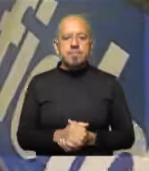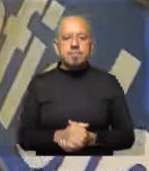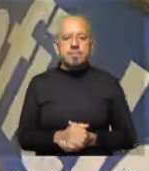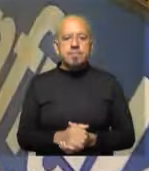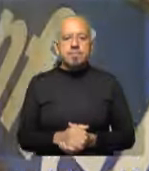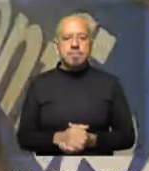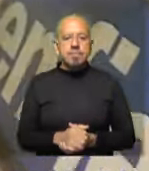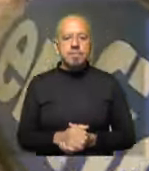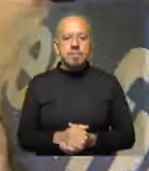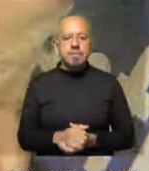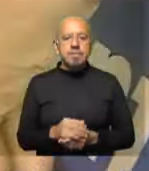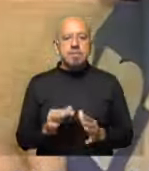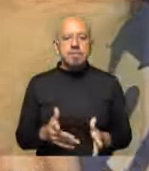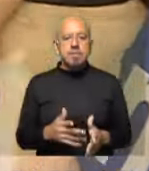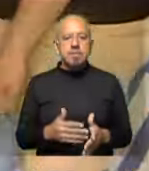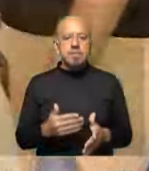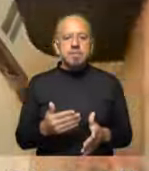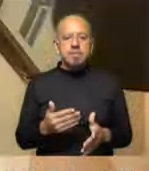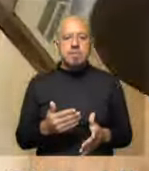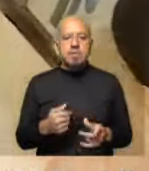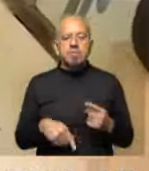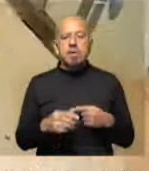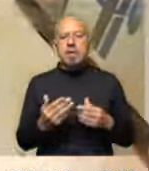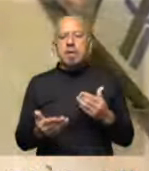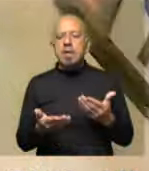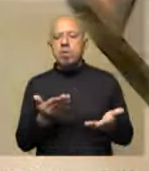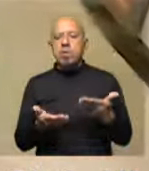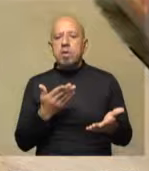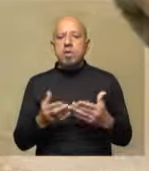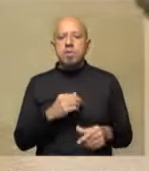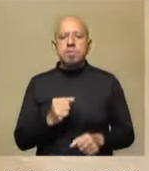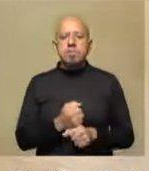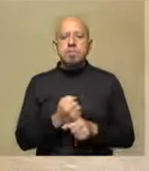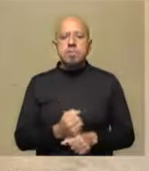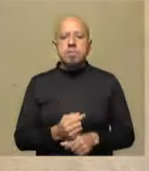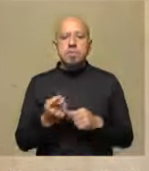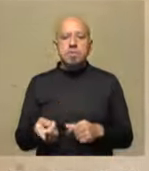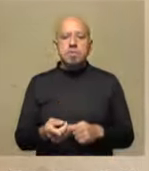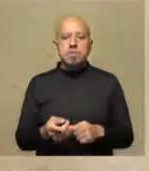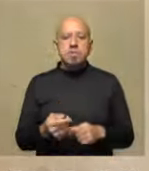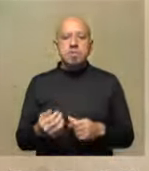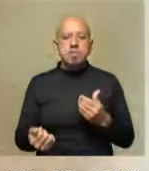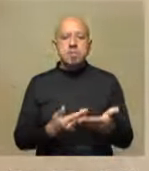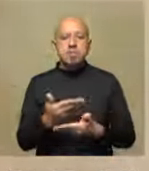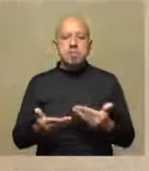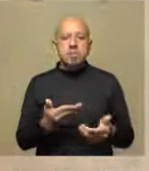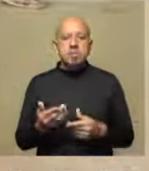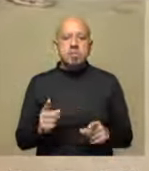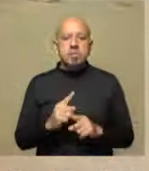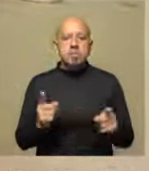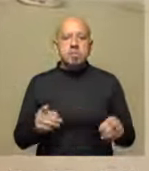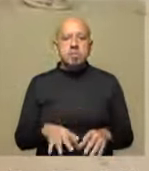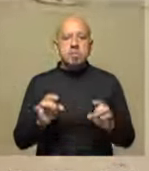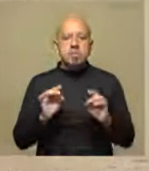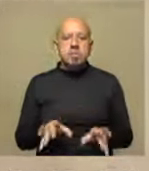criterios para evaluar y para ver Bueno qué es lo que se premia fundamentalmente que el desfile sea interactivo que no sea simplemente un